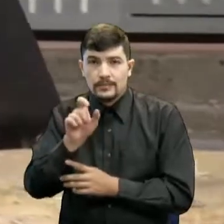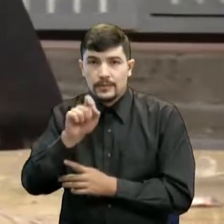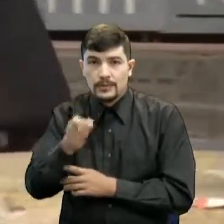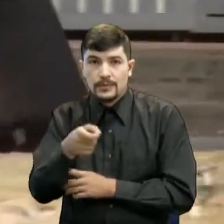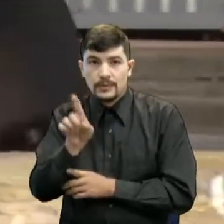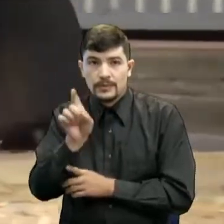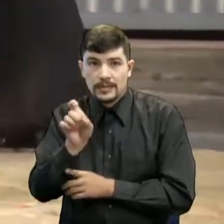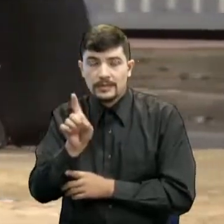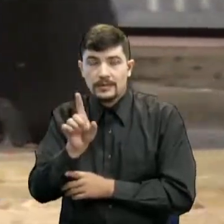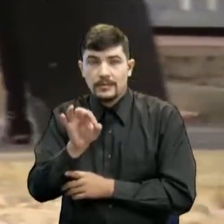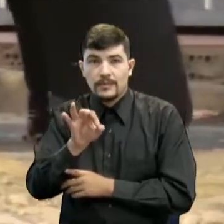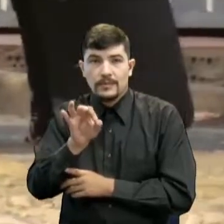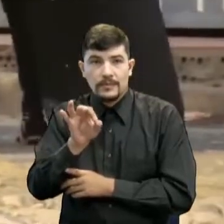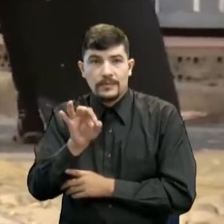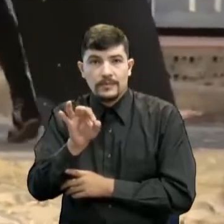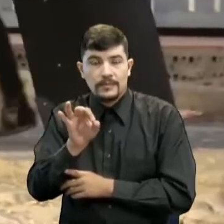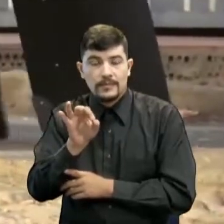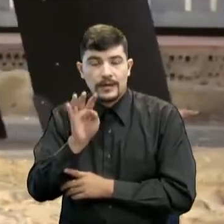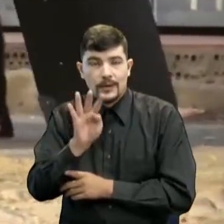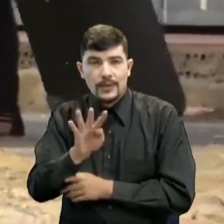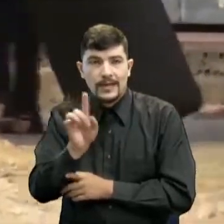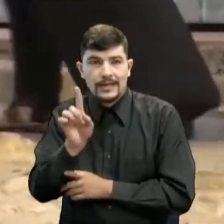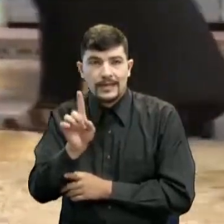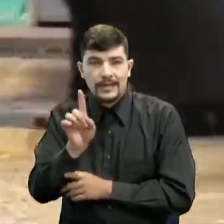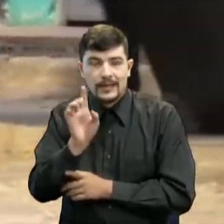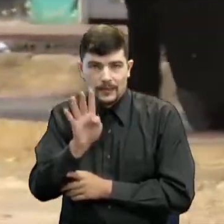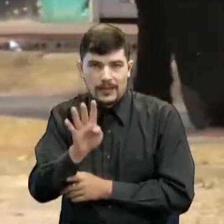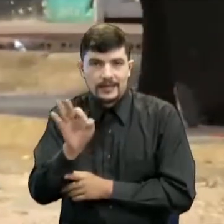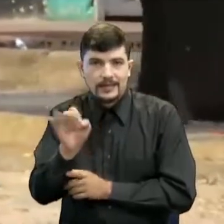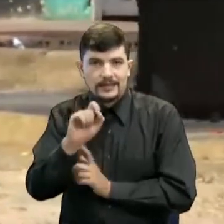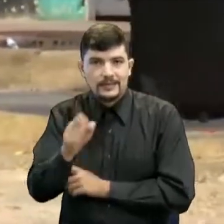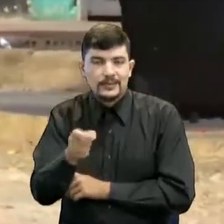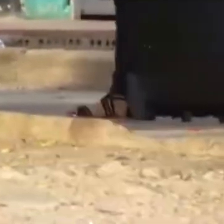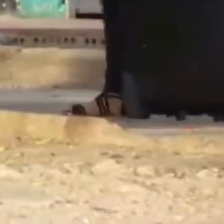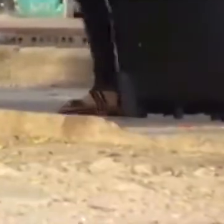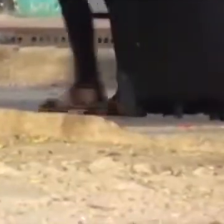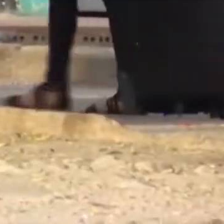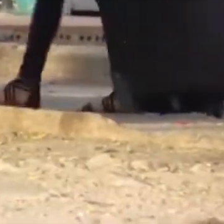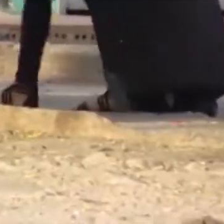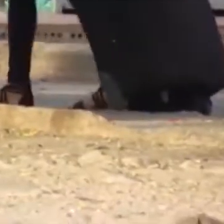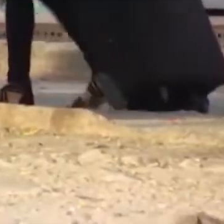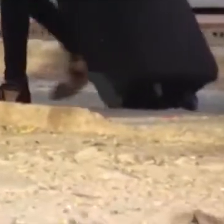985 mil de ellos cifra que corresponde al 56,4 por ciento está de manera irregular